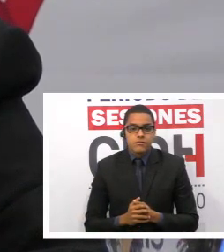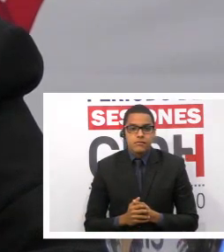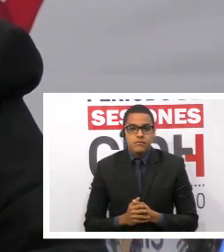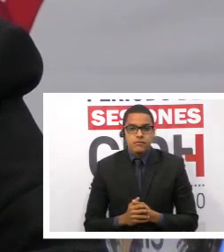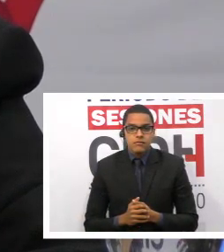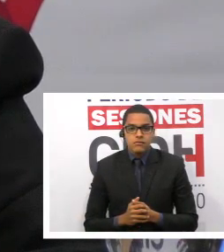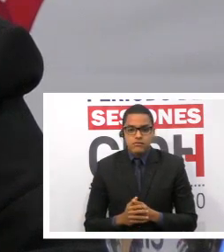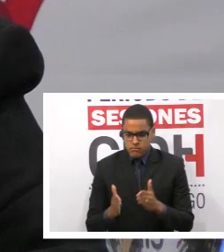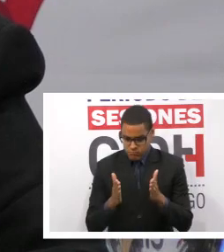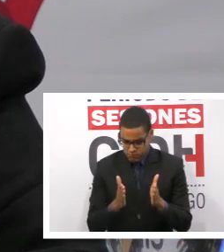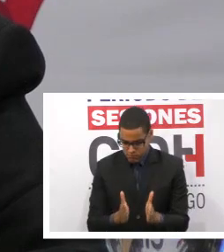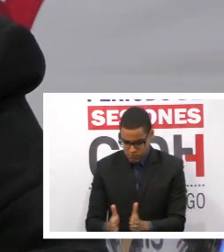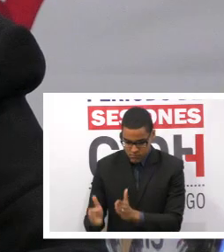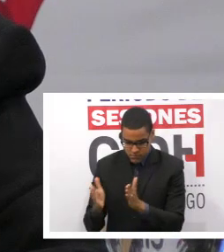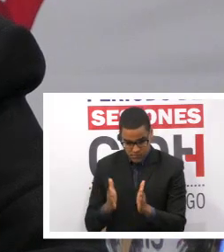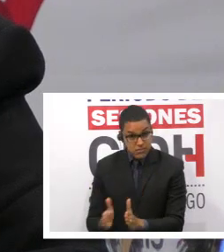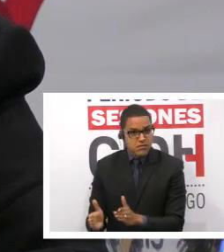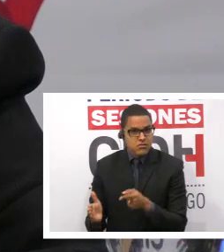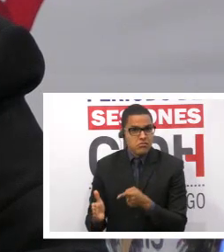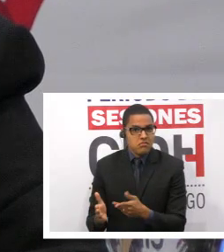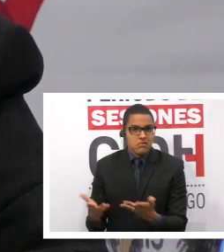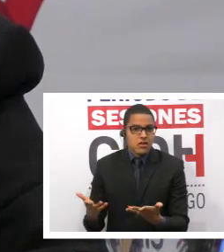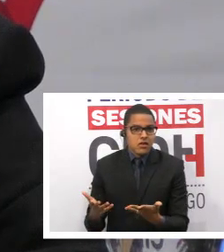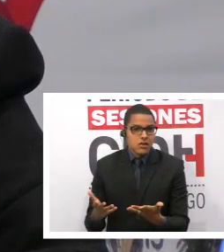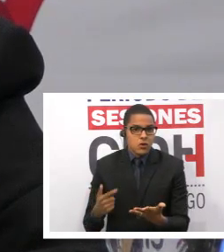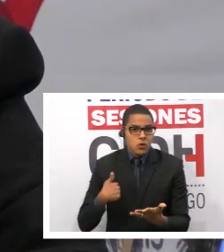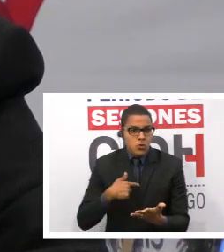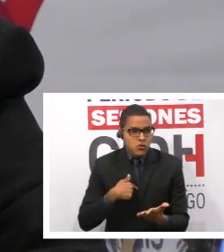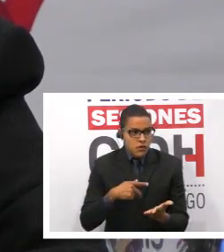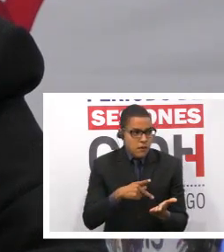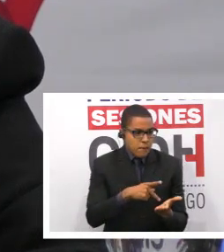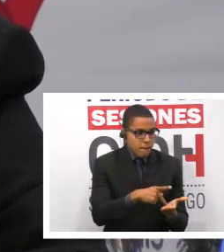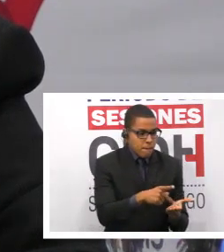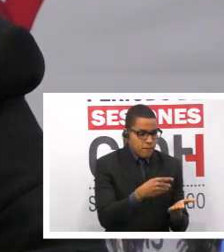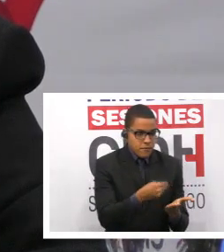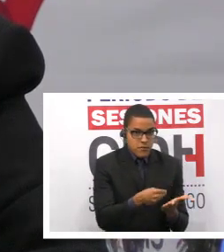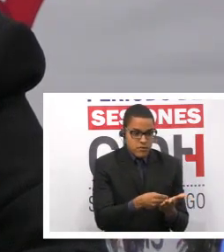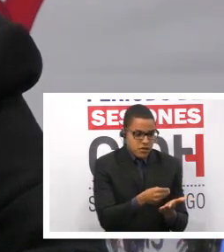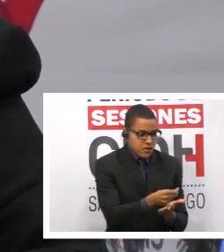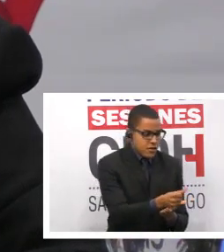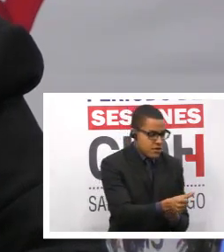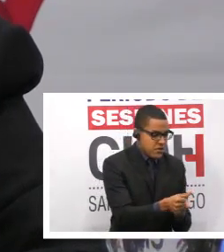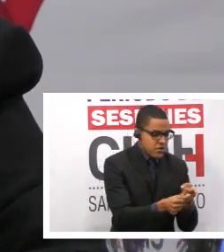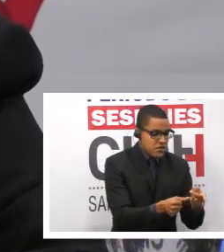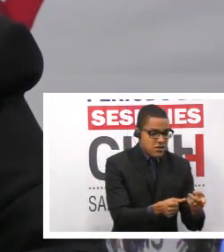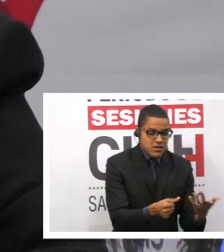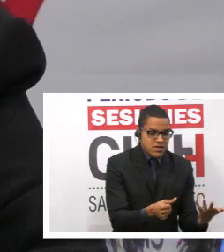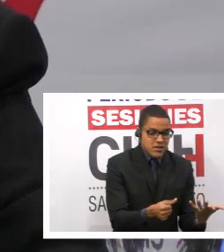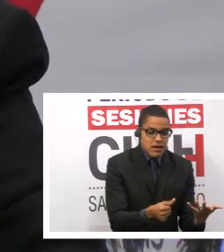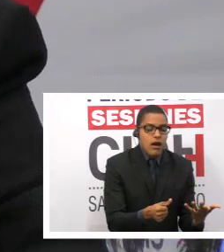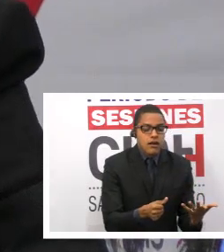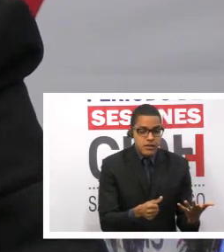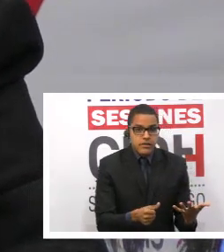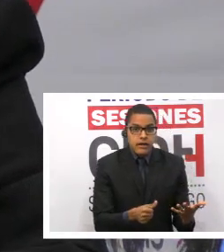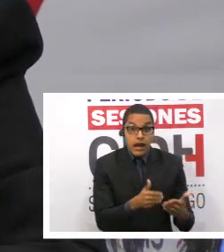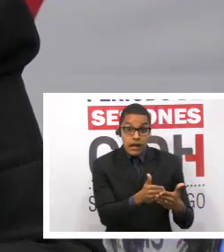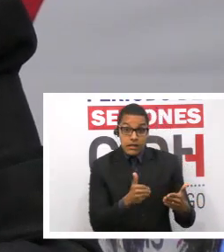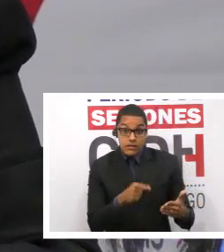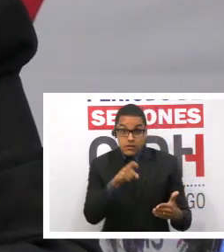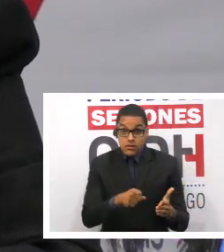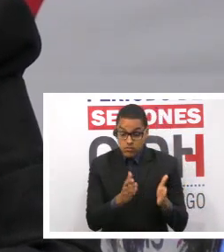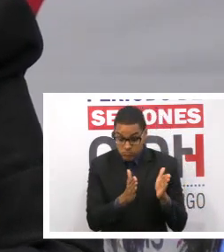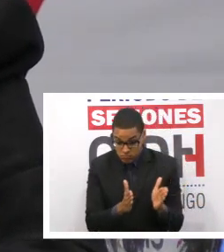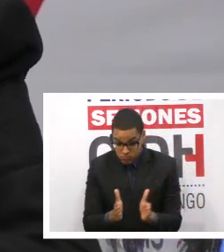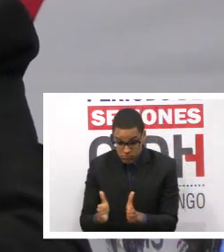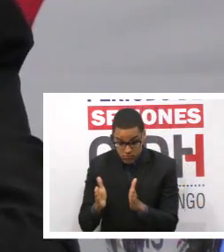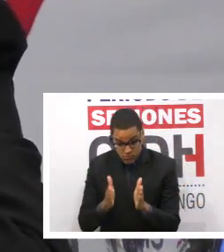planeación del gasto en donde están los rubros hacia los cuales puede debe dirigirse el